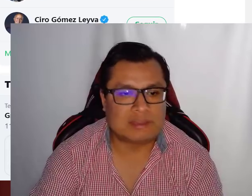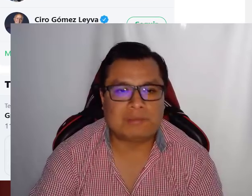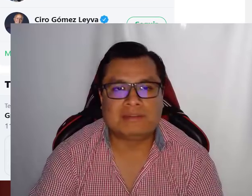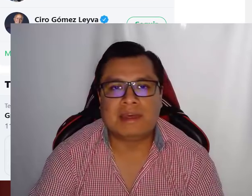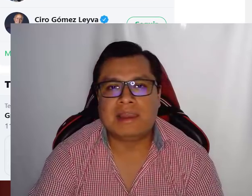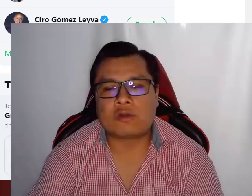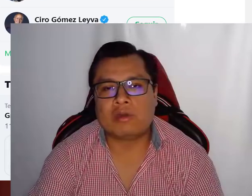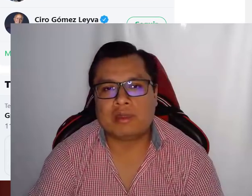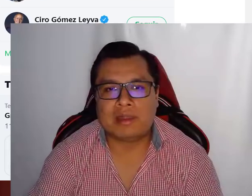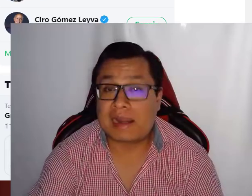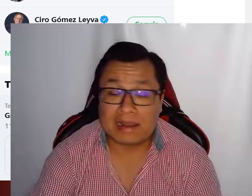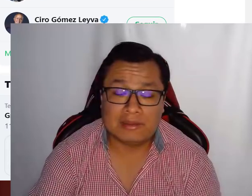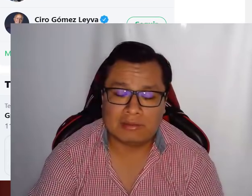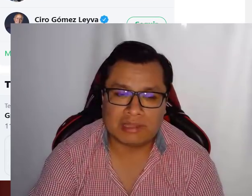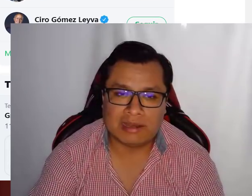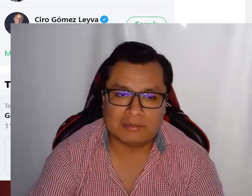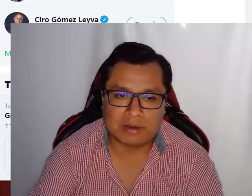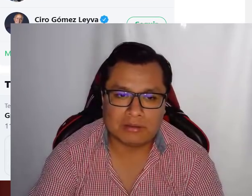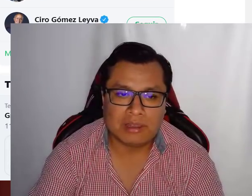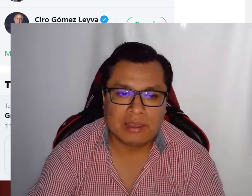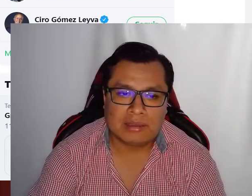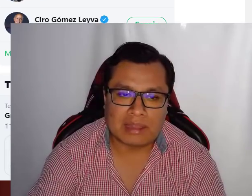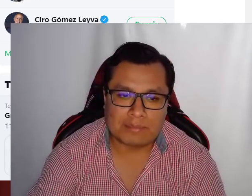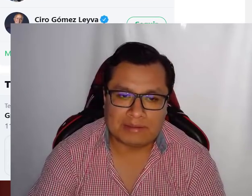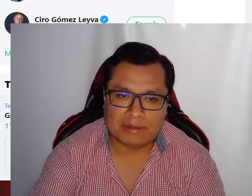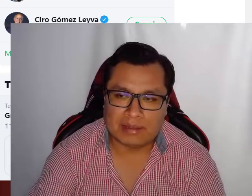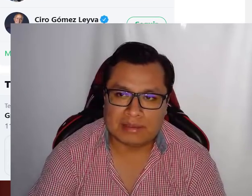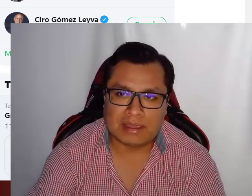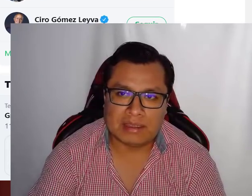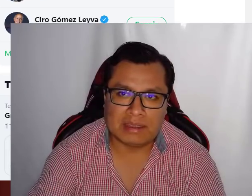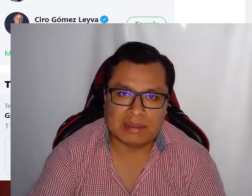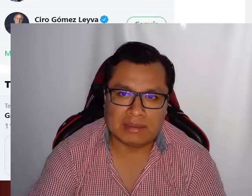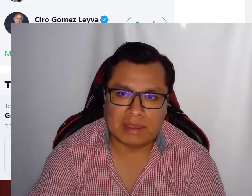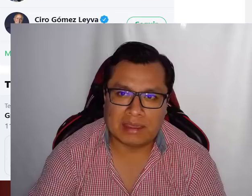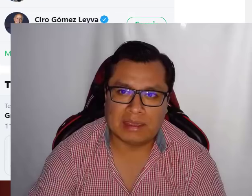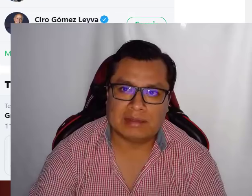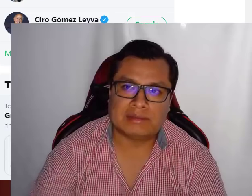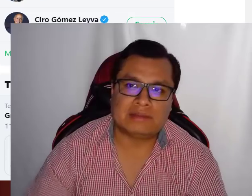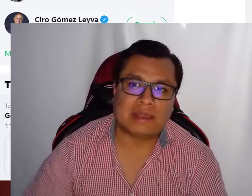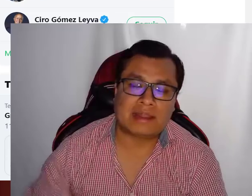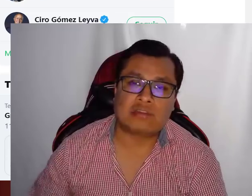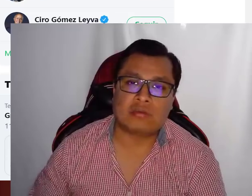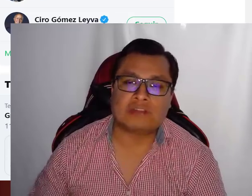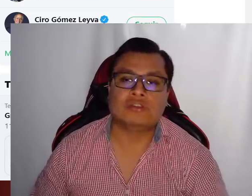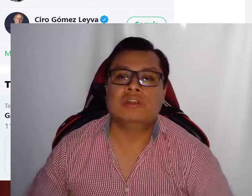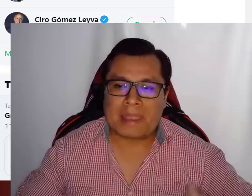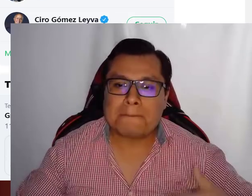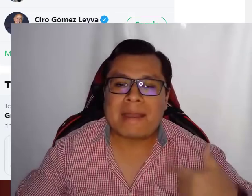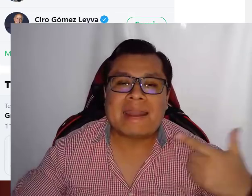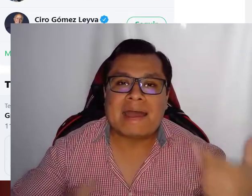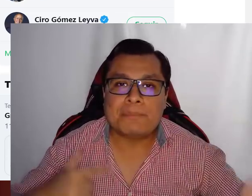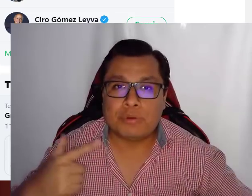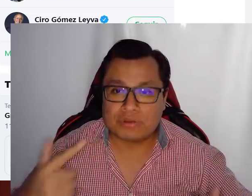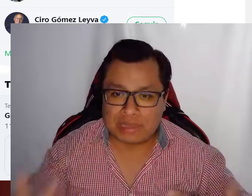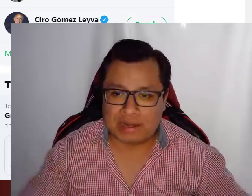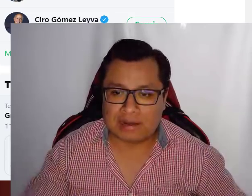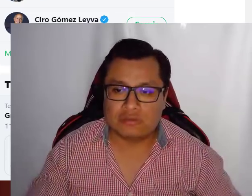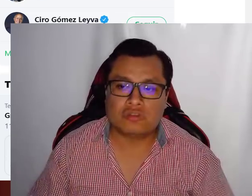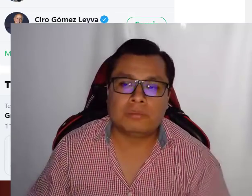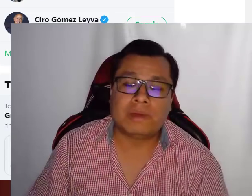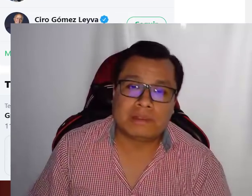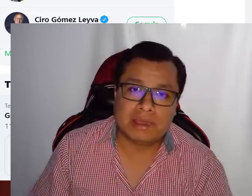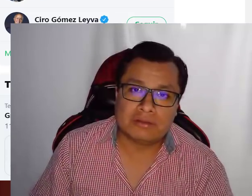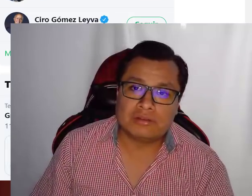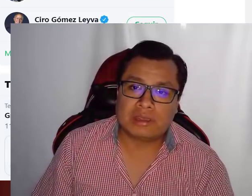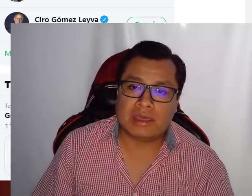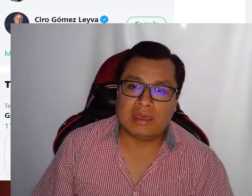video, en especial en las redes sociales, perdón, del presidente y de el secretario de Educación, para apoyar a